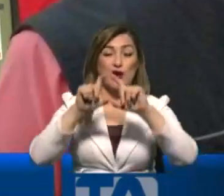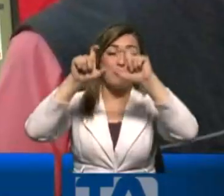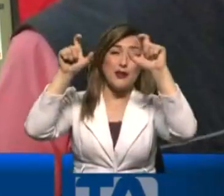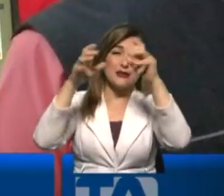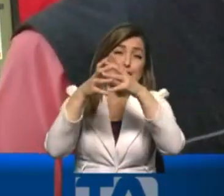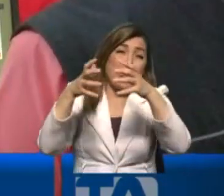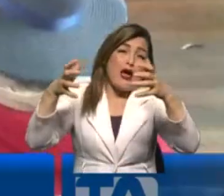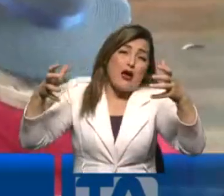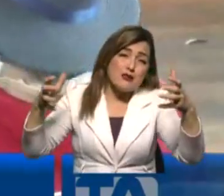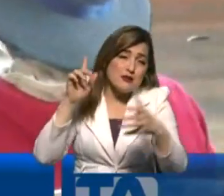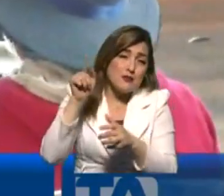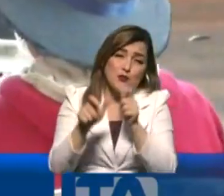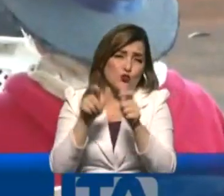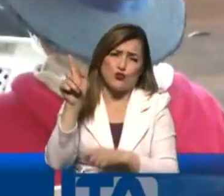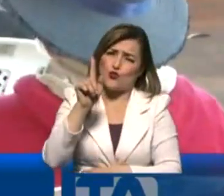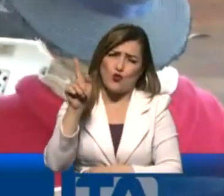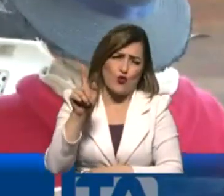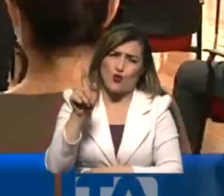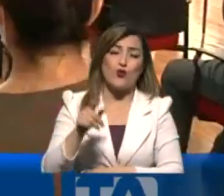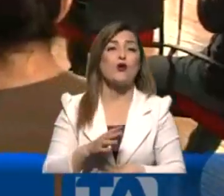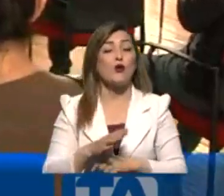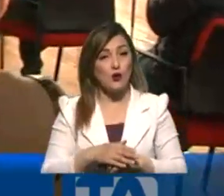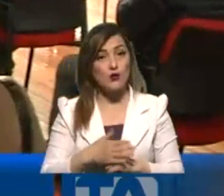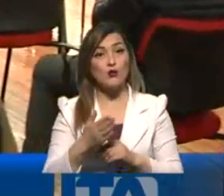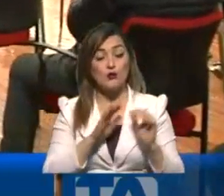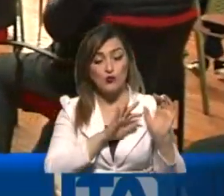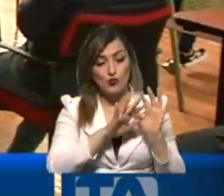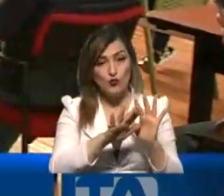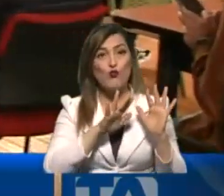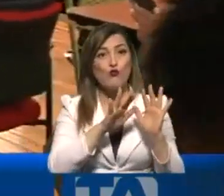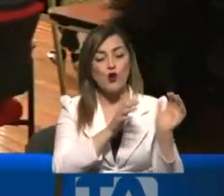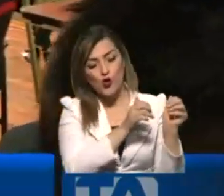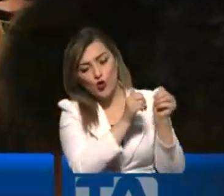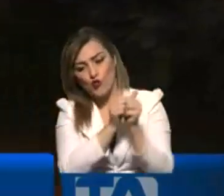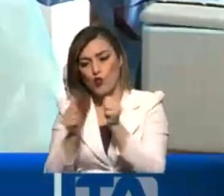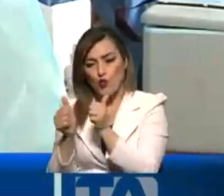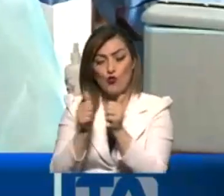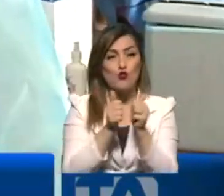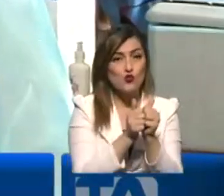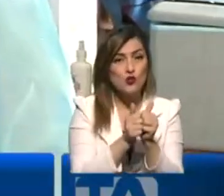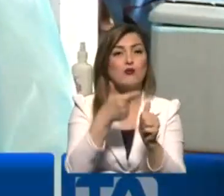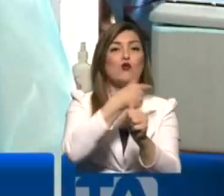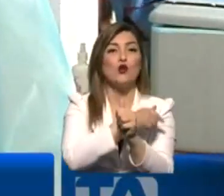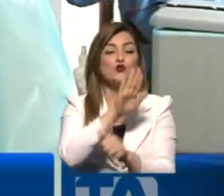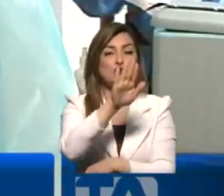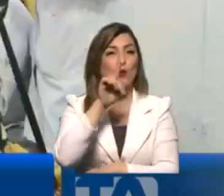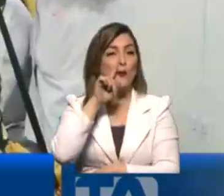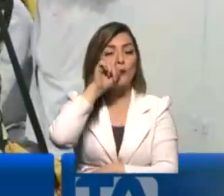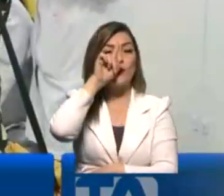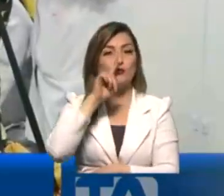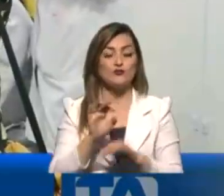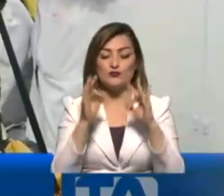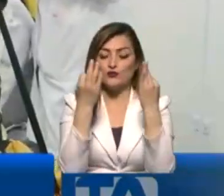empresas que pueden reunir 1,000 personas. La idea es que a través de conglomerados se pueda unir todo tipo de empresa para vacunar a su personal,